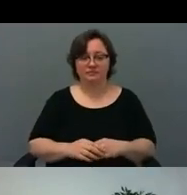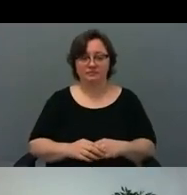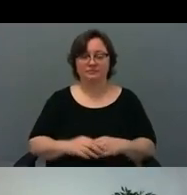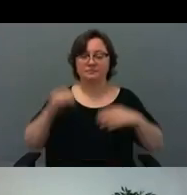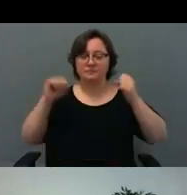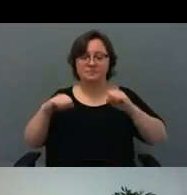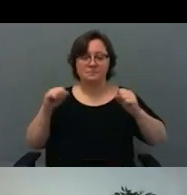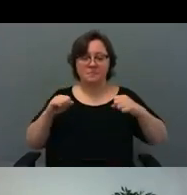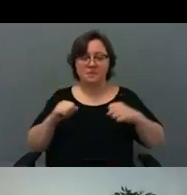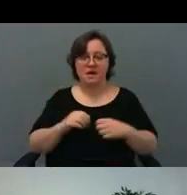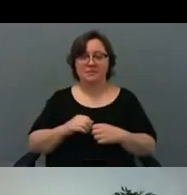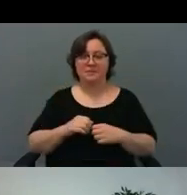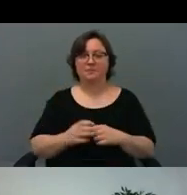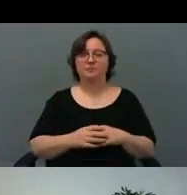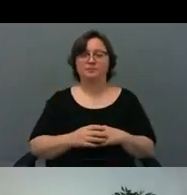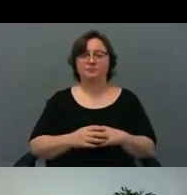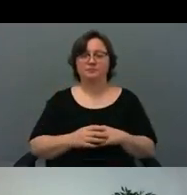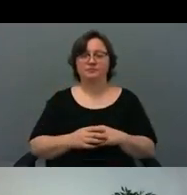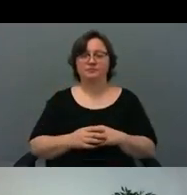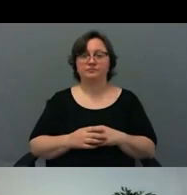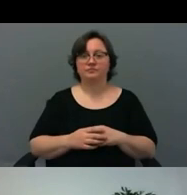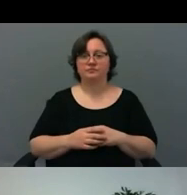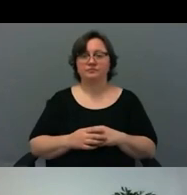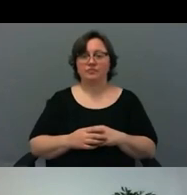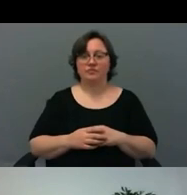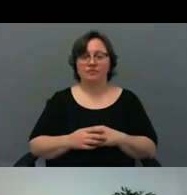Vale, vamos a ver.